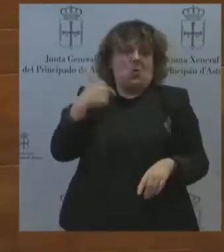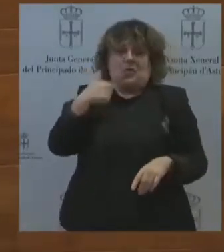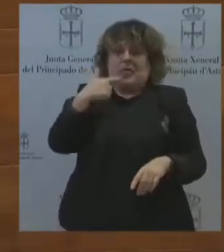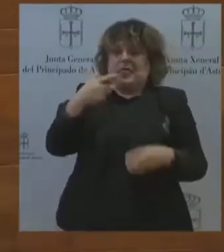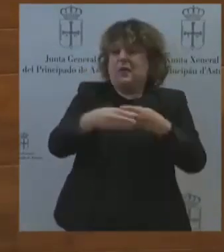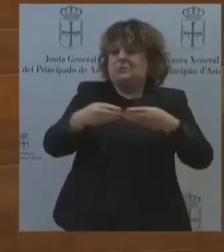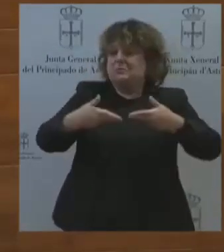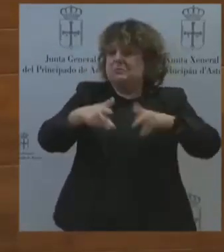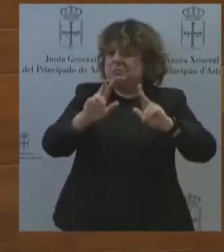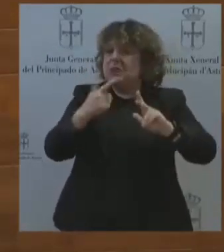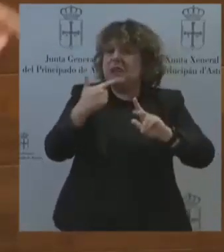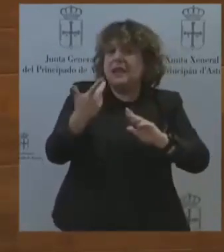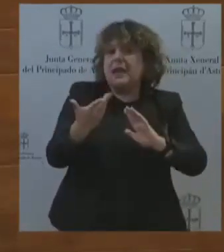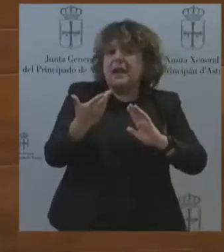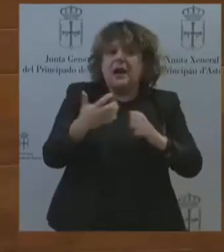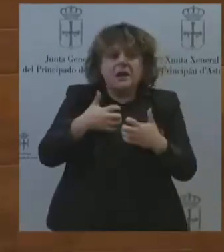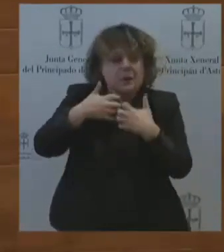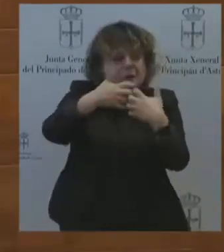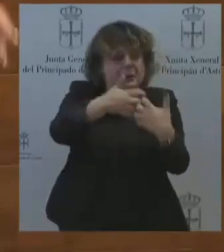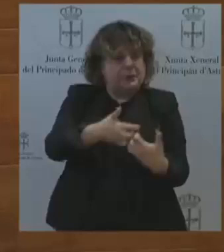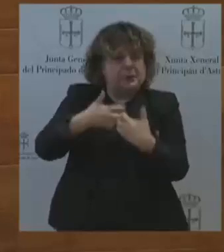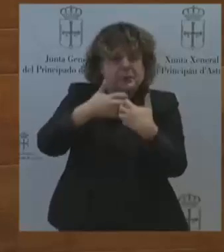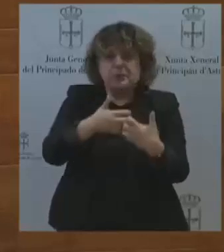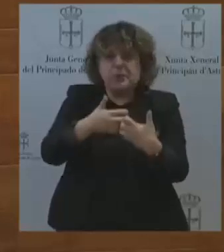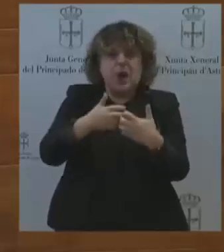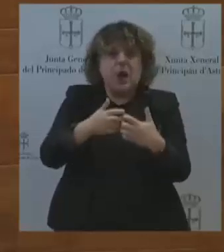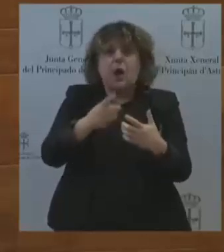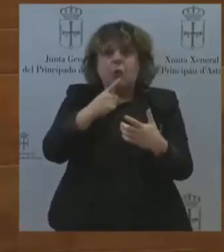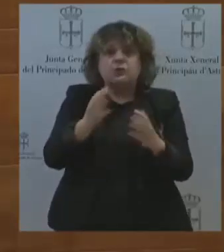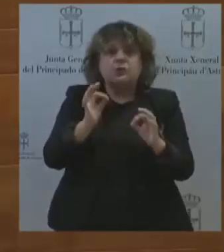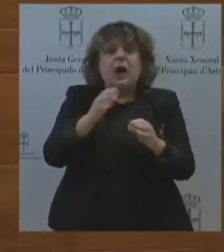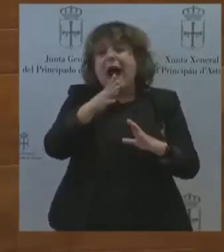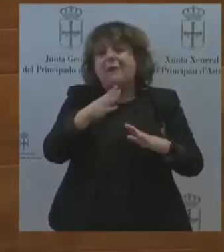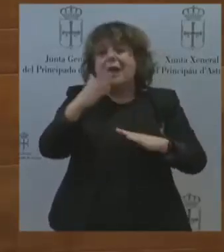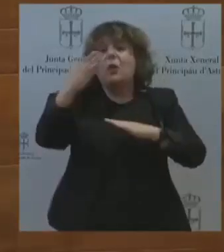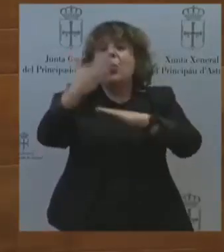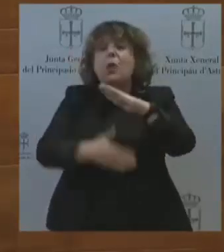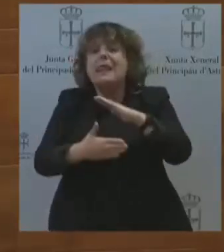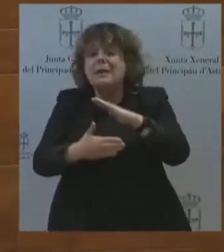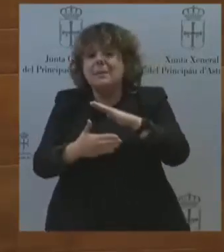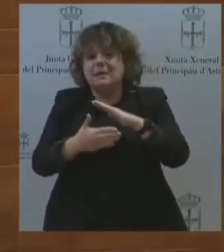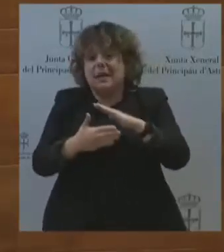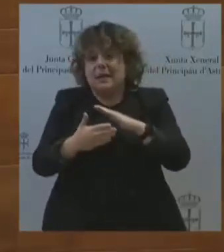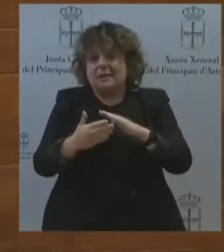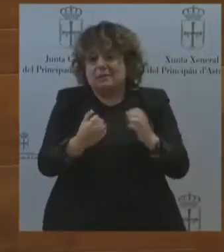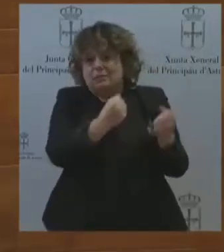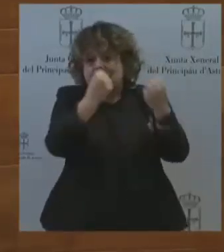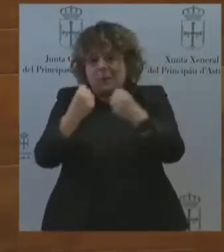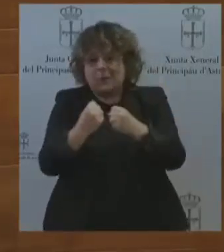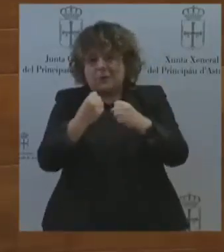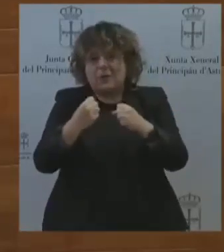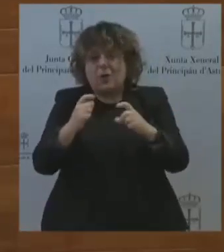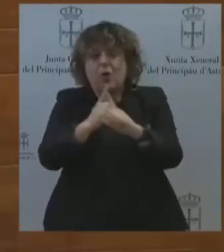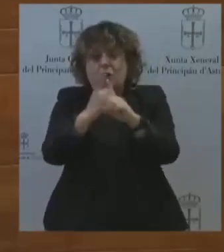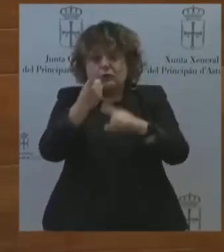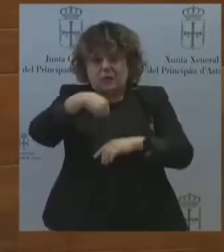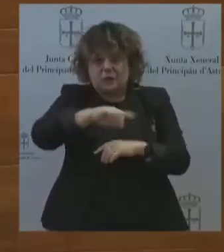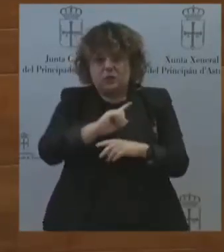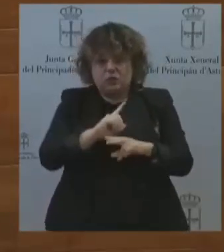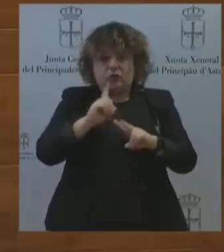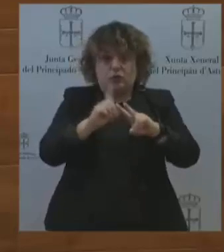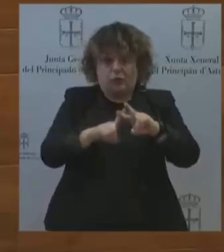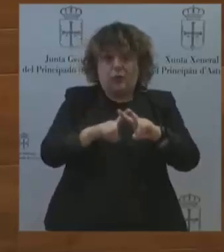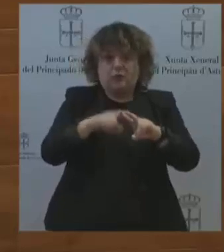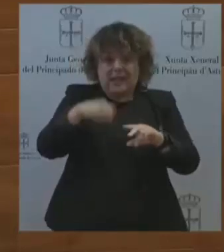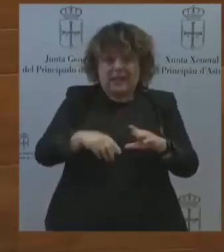jacta de establecer un cordón sanitario cuando en realidad es antidemocrático contra Vox en esta Junta General. La Junta General, que es la